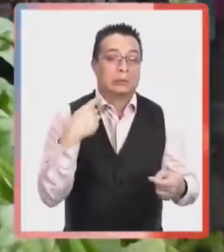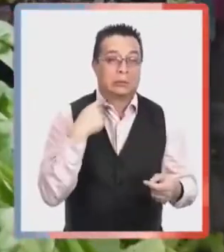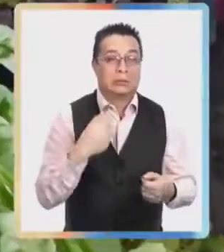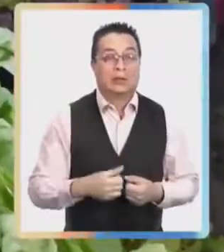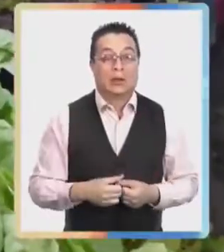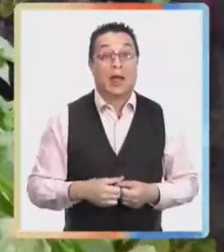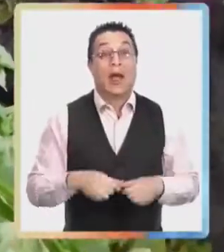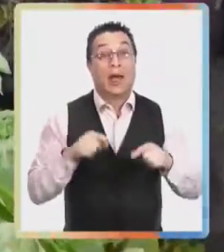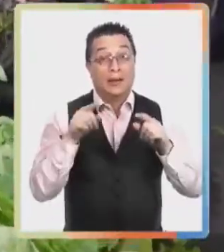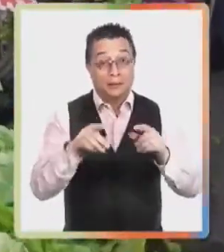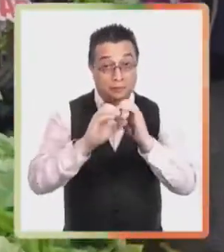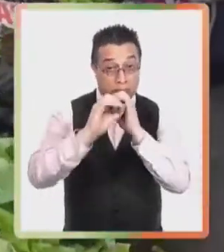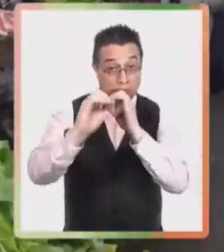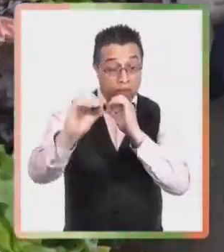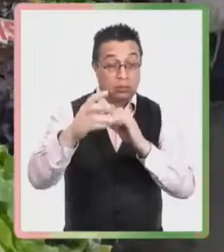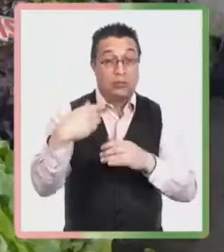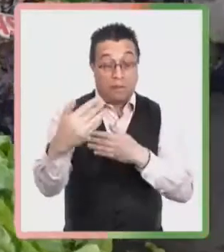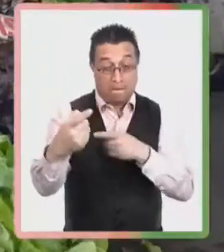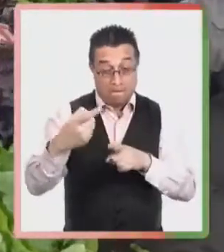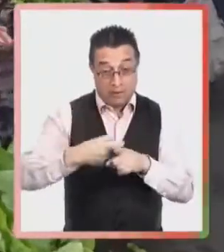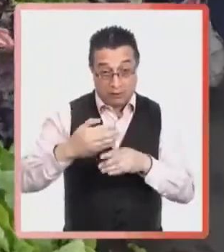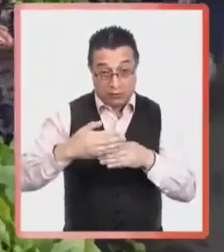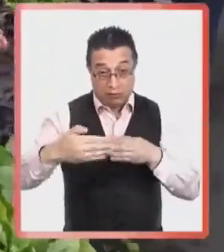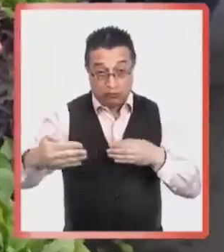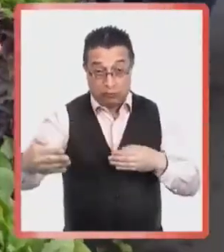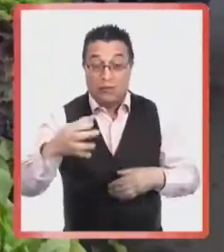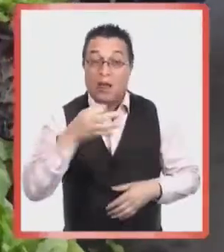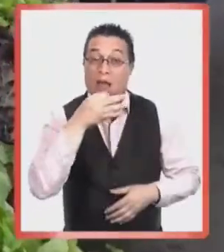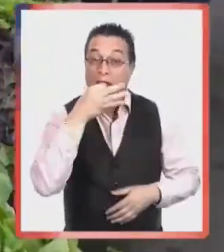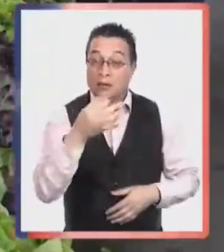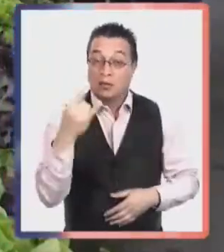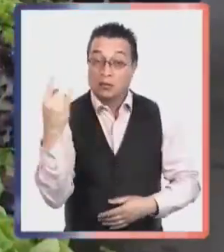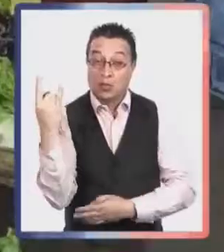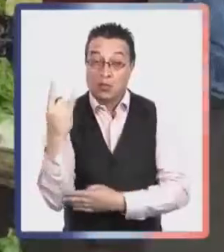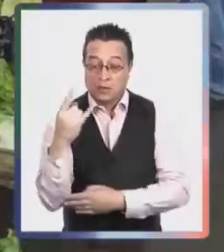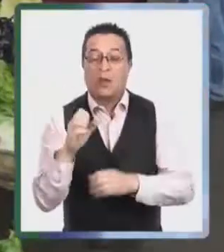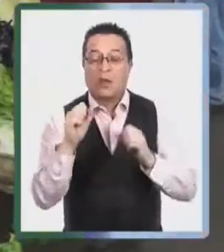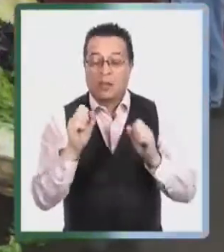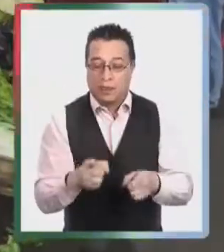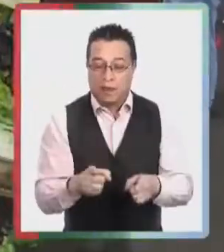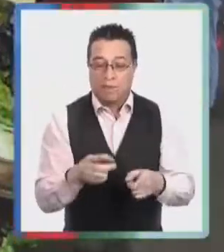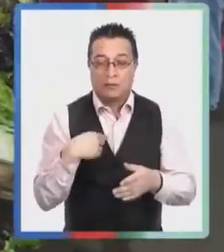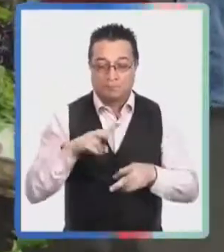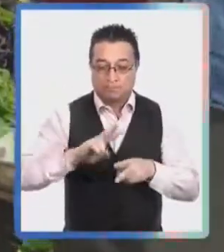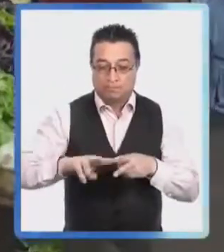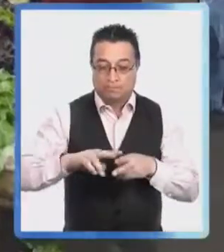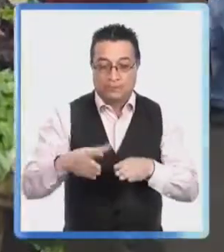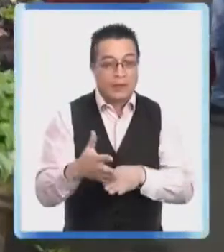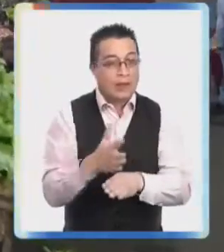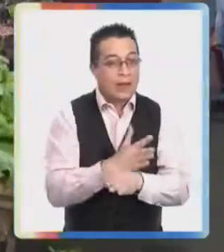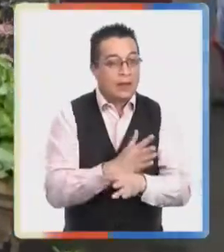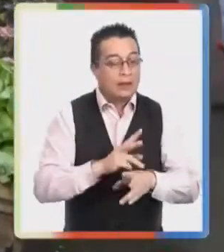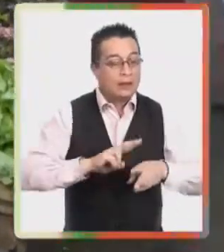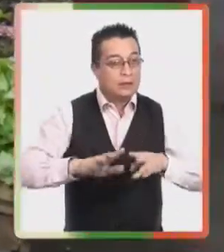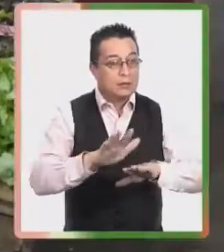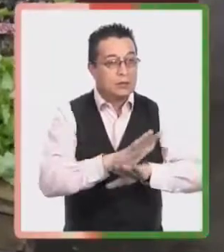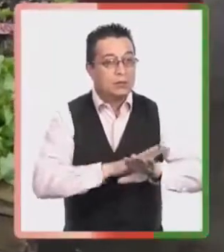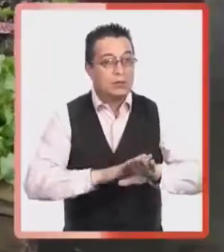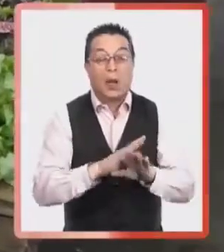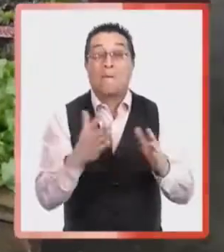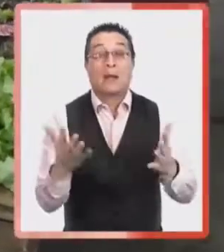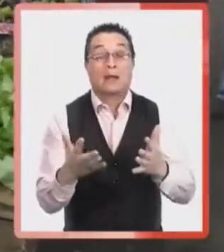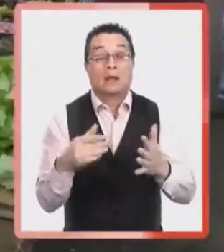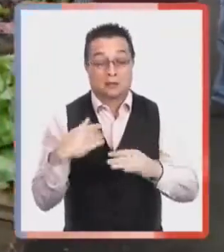estas proyecciones para los meses venideros, desde la Academia se ha precisado que se deben tomar las precauciones necesarias, tanto para